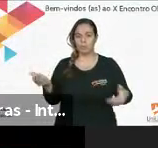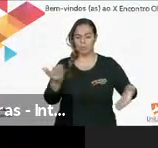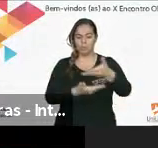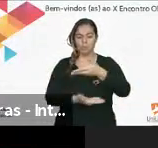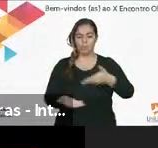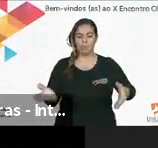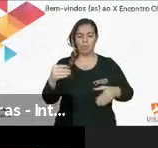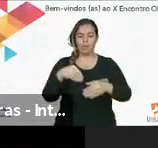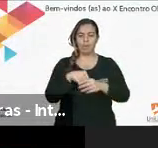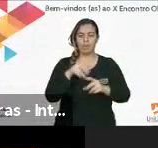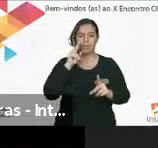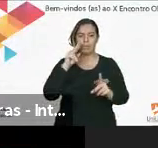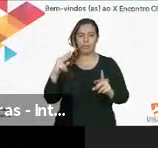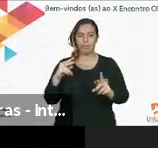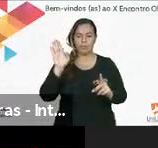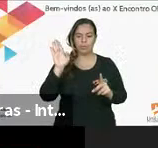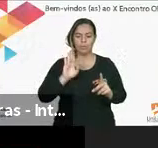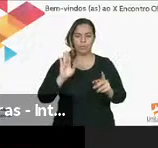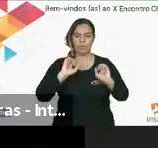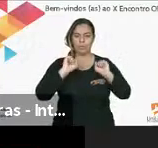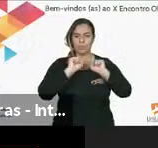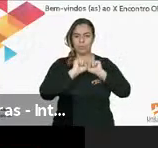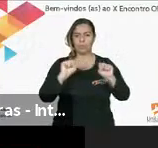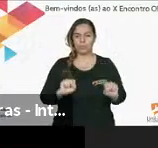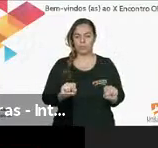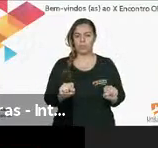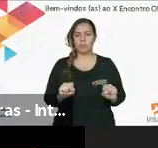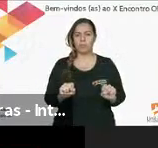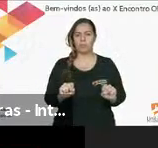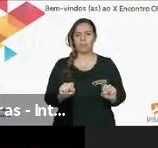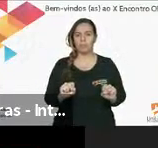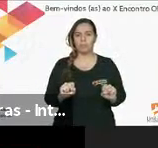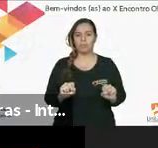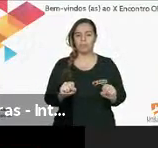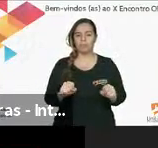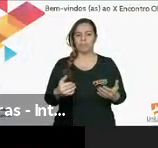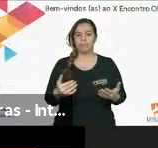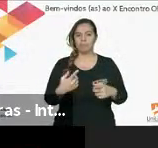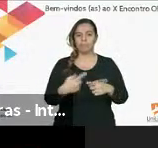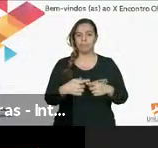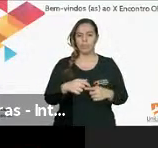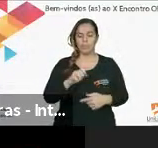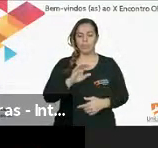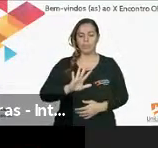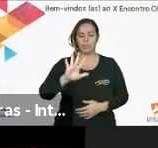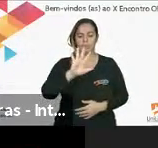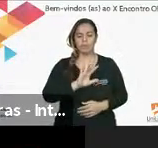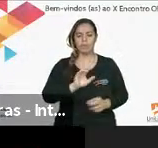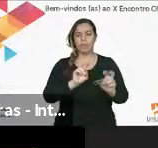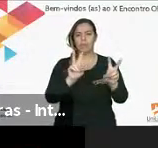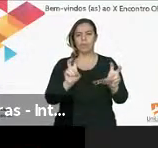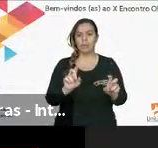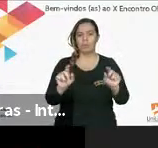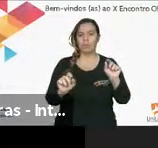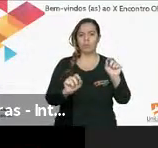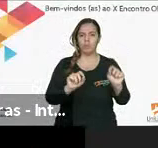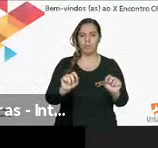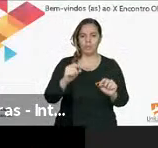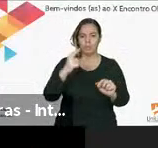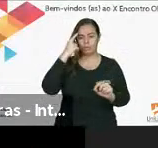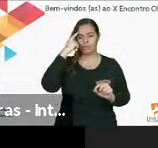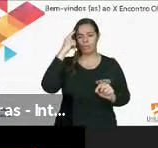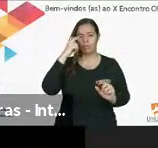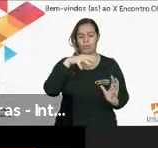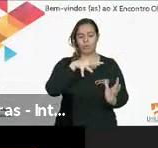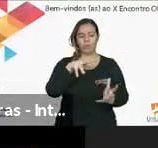y desde lo sistémico. Ah, porque esta, todos sabemos lo de qué se trata, esta supone que hay un mundo